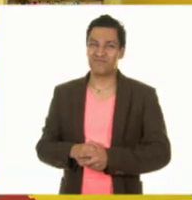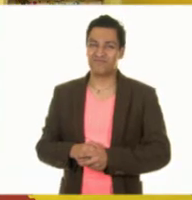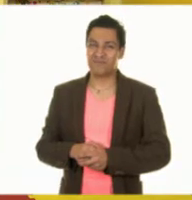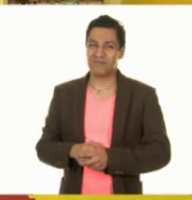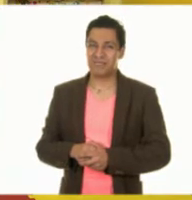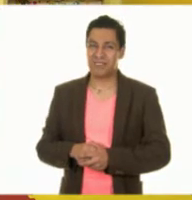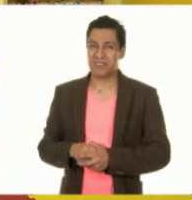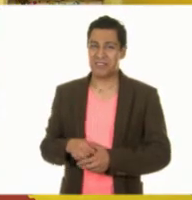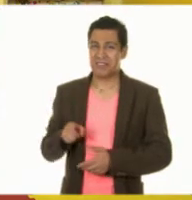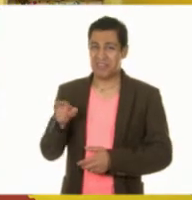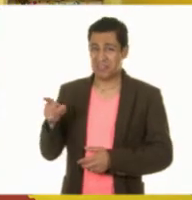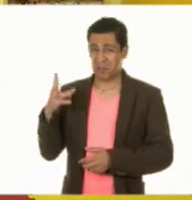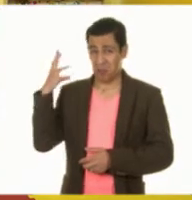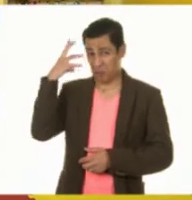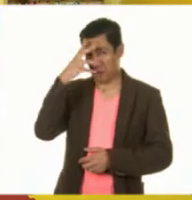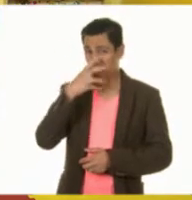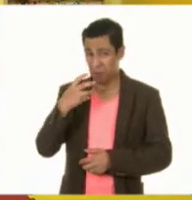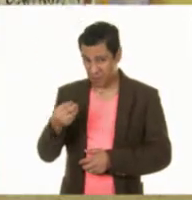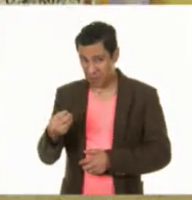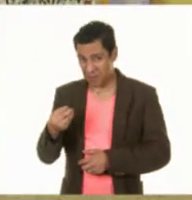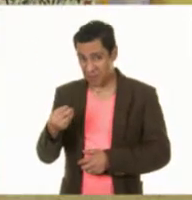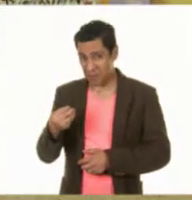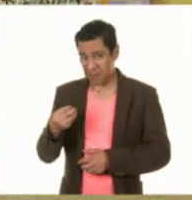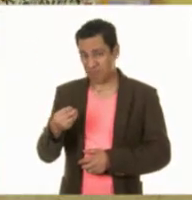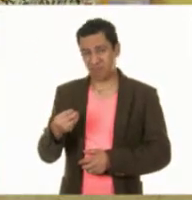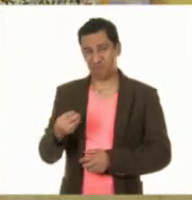No es nada estético, Ramón.